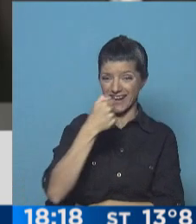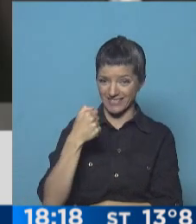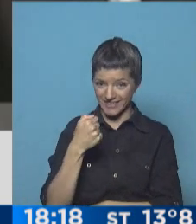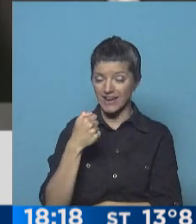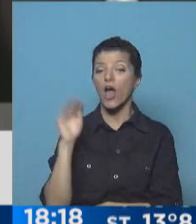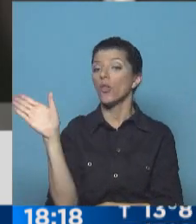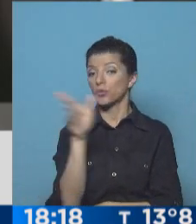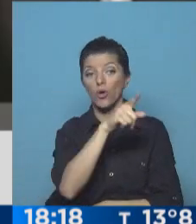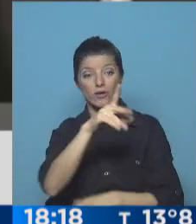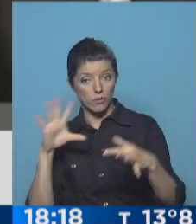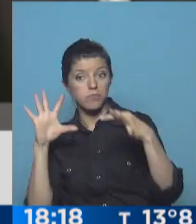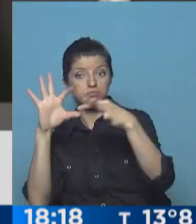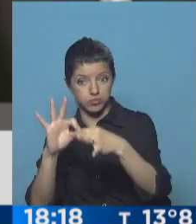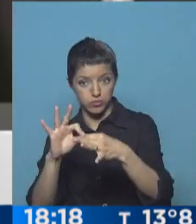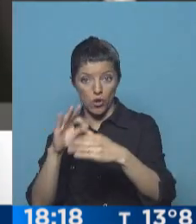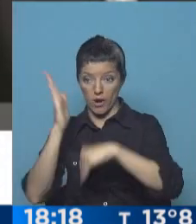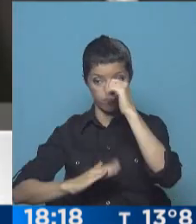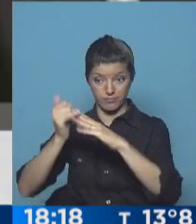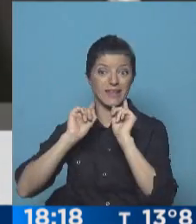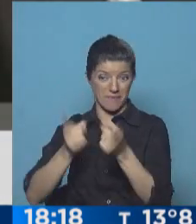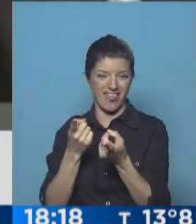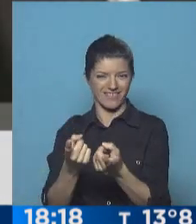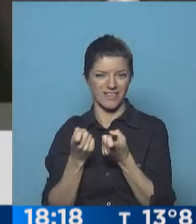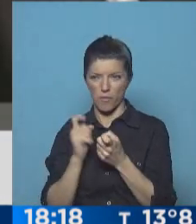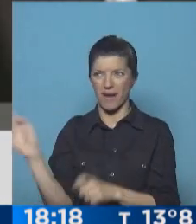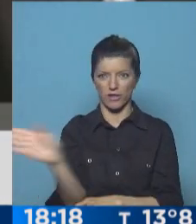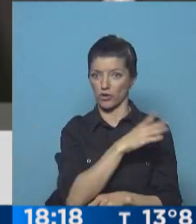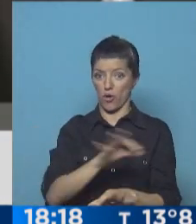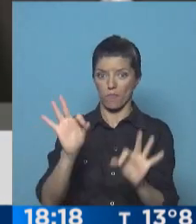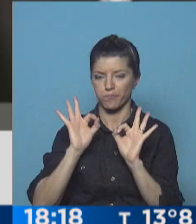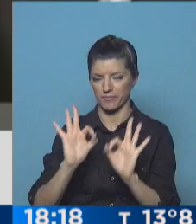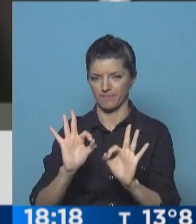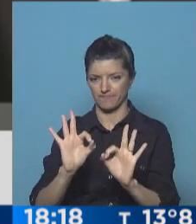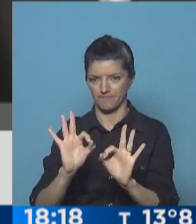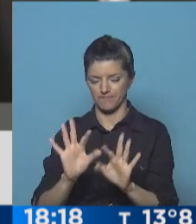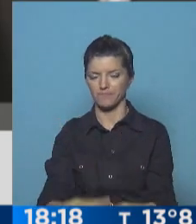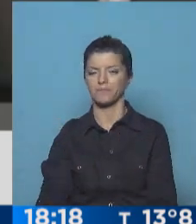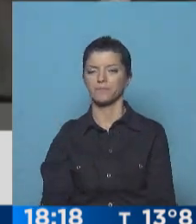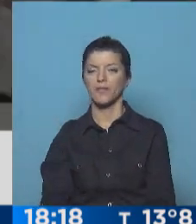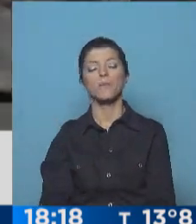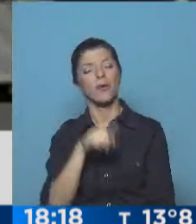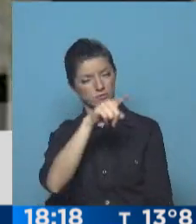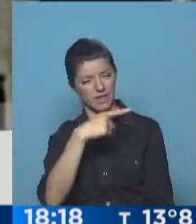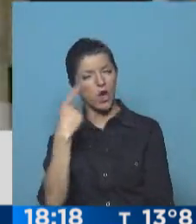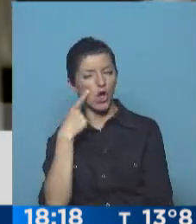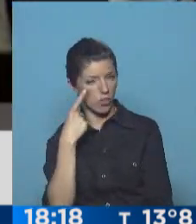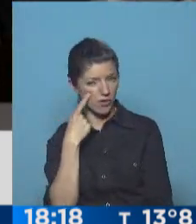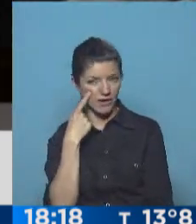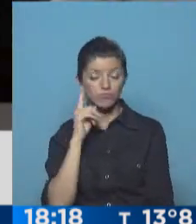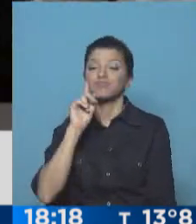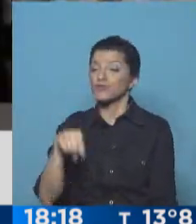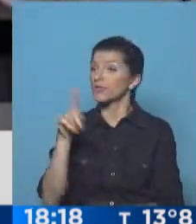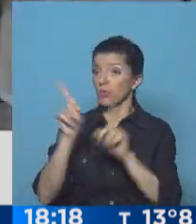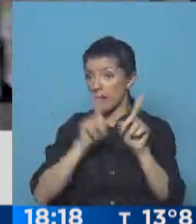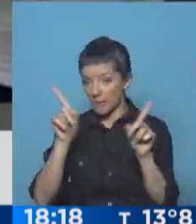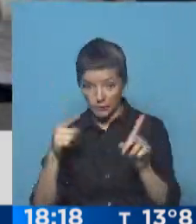que ir acompañado con un soporte infraestructural que es nuestra función dársela. Para que tenga una idea, esto no sé si mucha gente lo